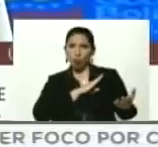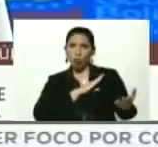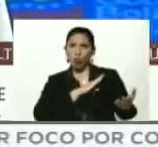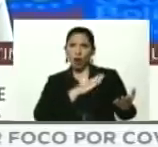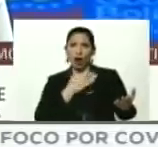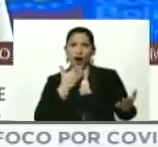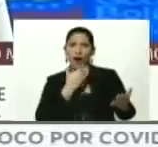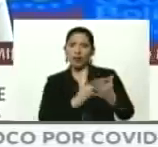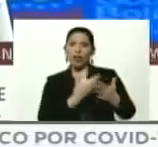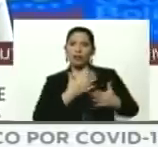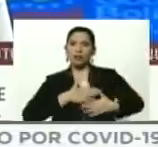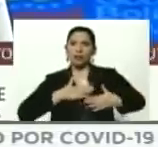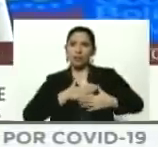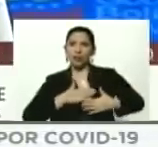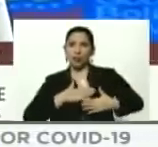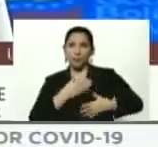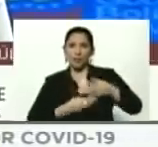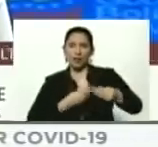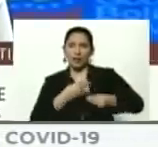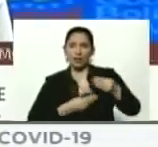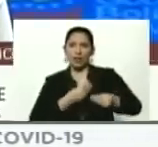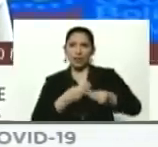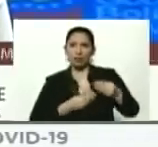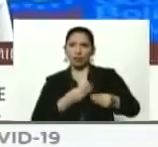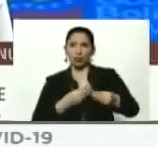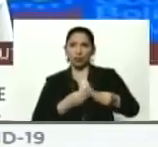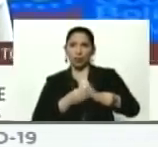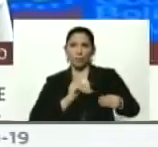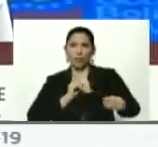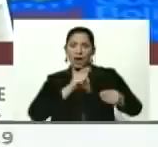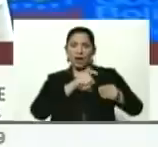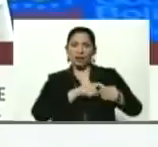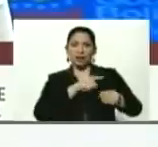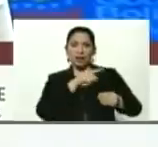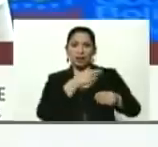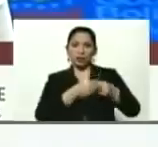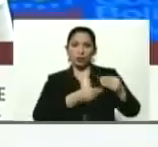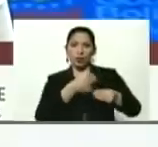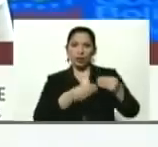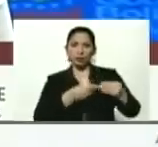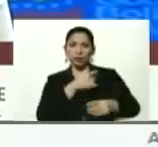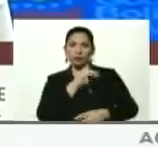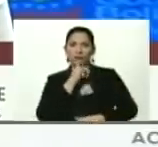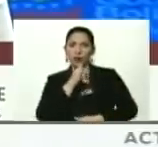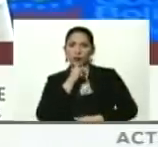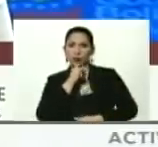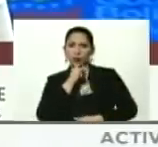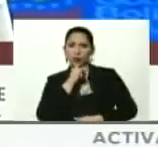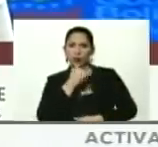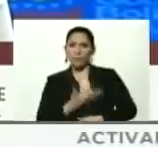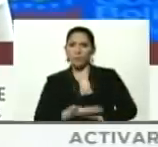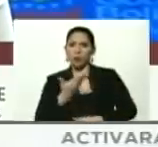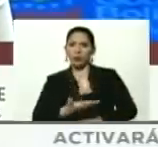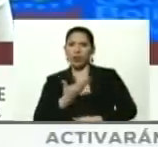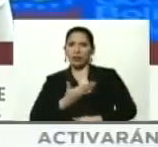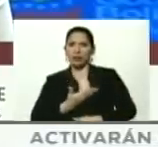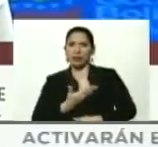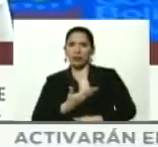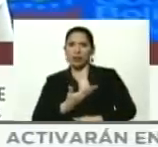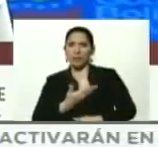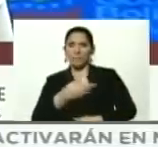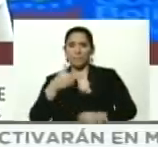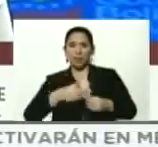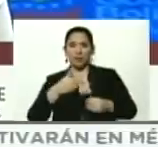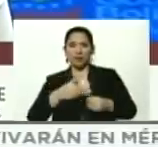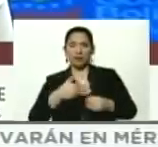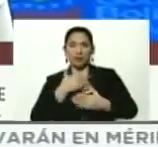éxitos, de lo que hacían con esa información privilegiada de PDVSA para favorecer a 27